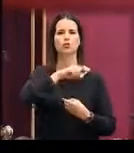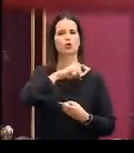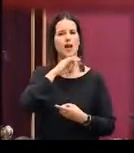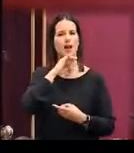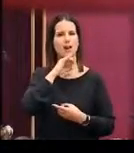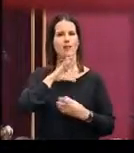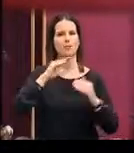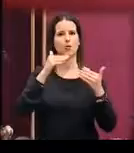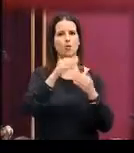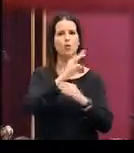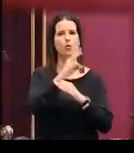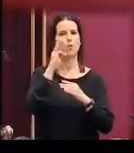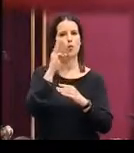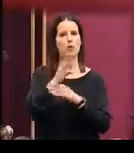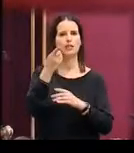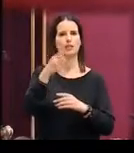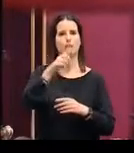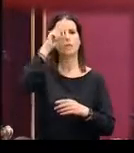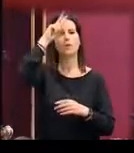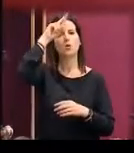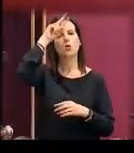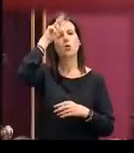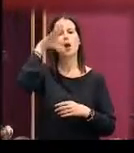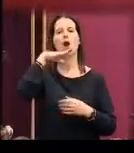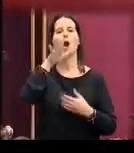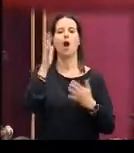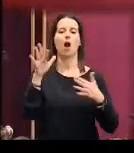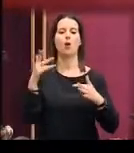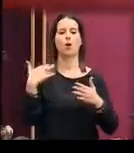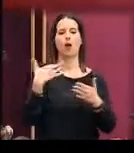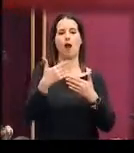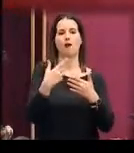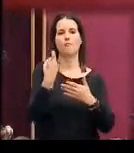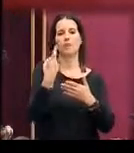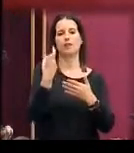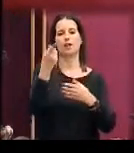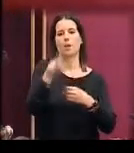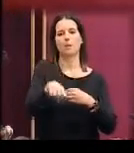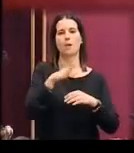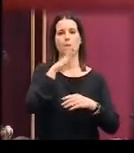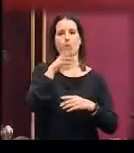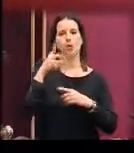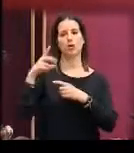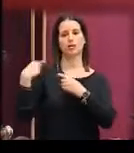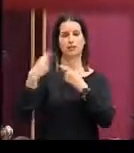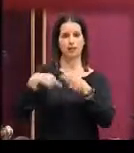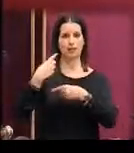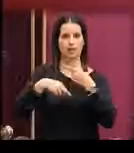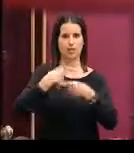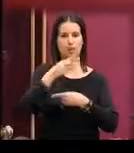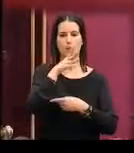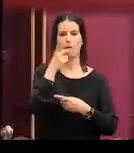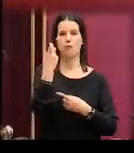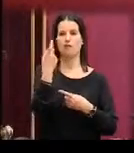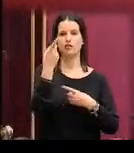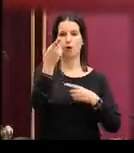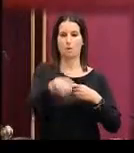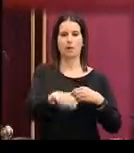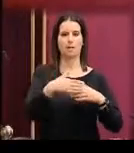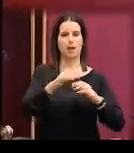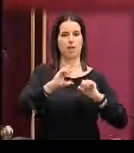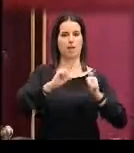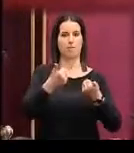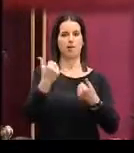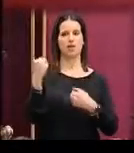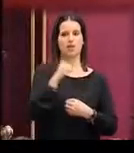que el Partido Popular se preocupe, aunque sea ahora falta de poco más de un mes, por nuestras tradiciones, porque está claro que le queda poco más de un mes para ponerse